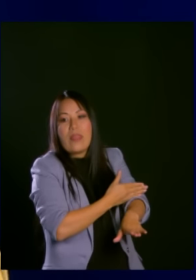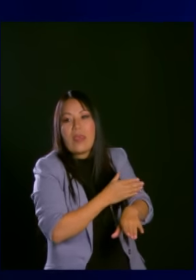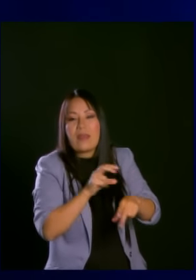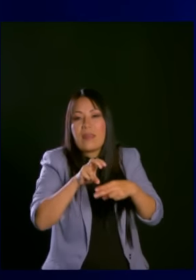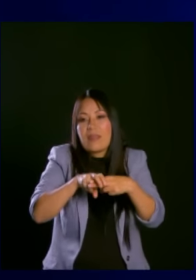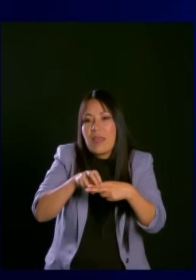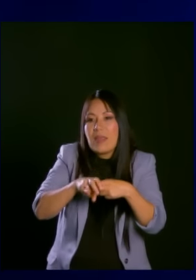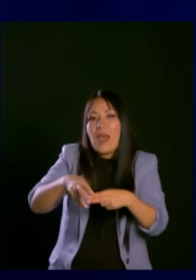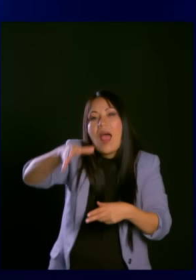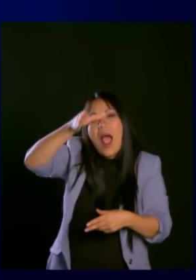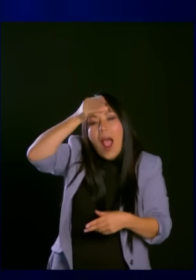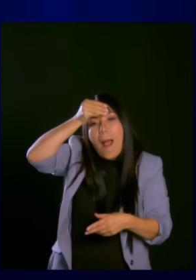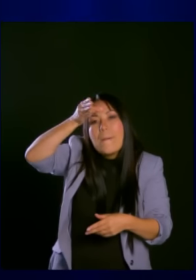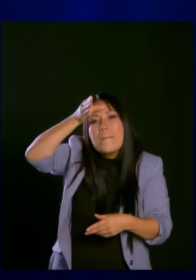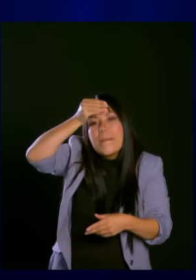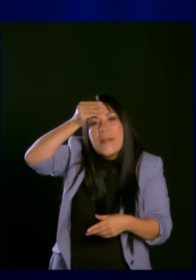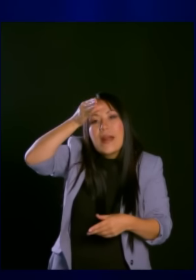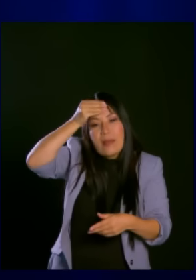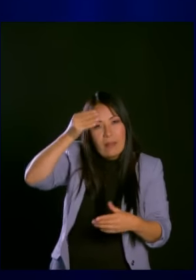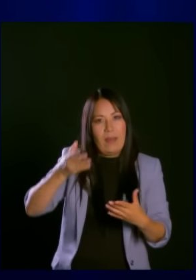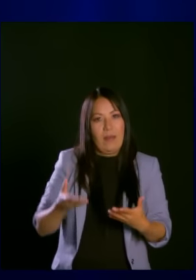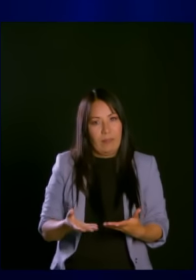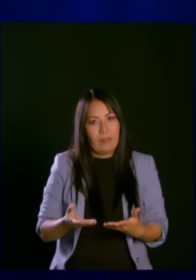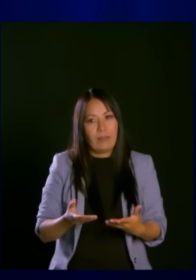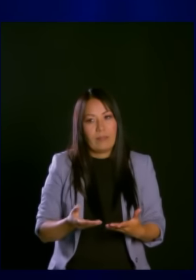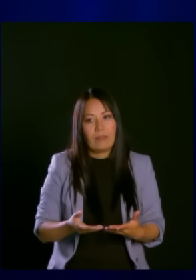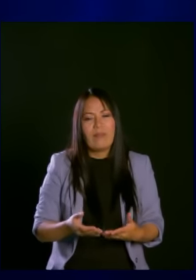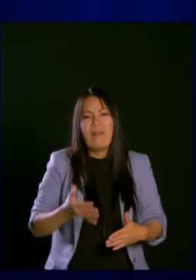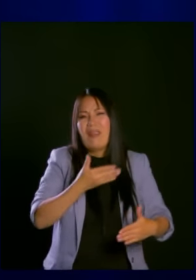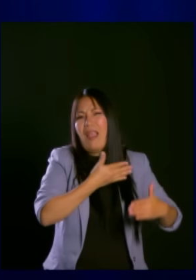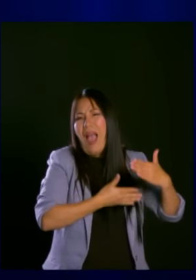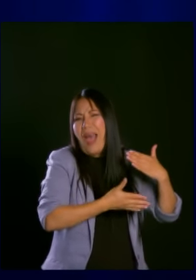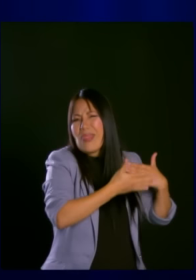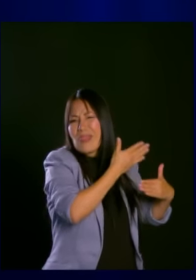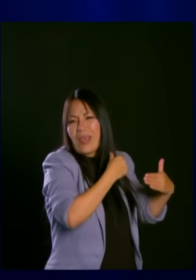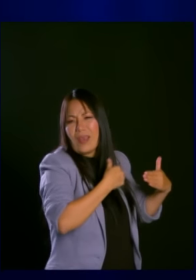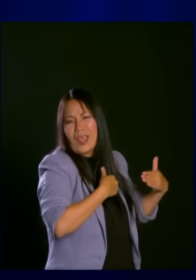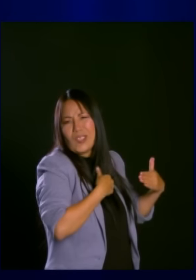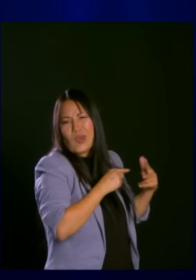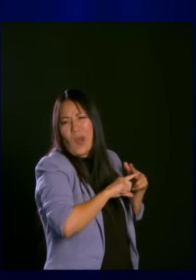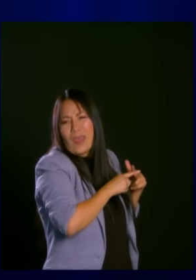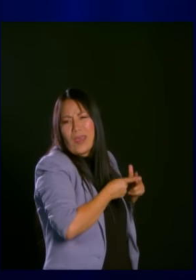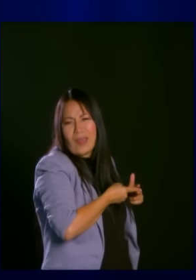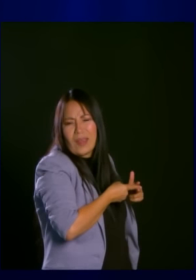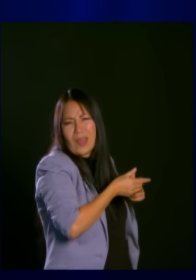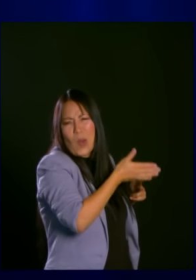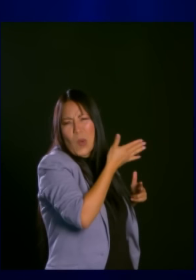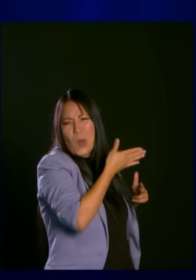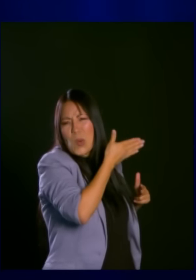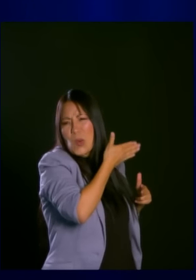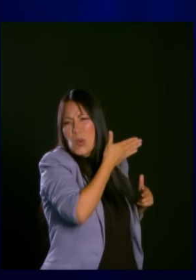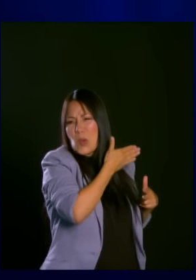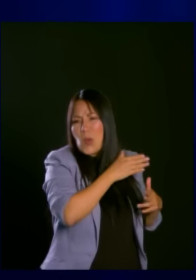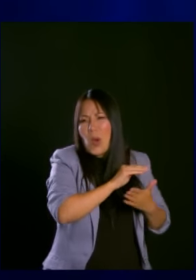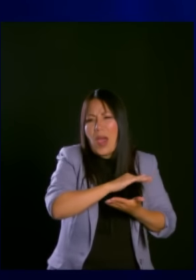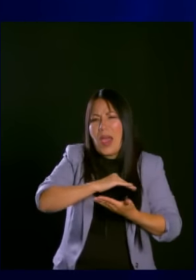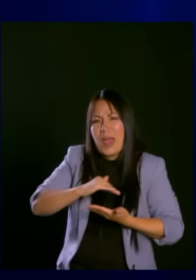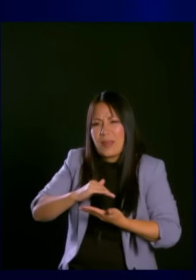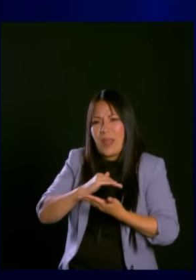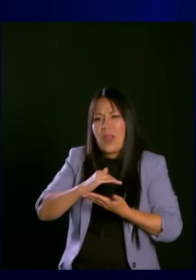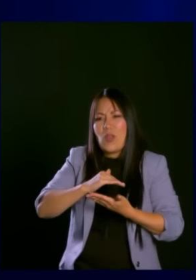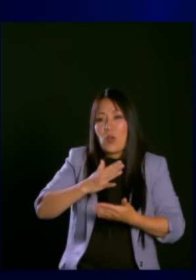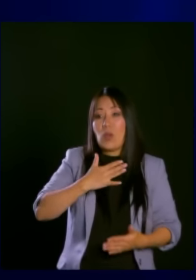Antes de iniciar Casa de Dios, yo pasé picando piedra, como decimos, muchos años. Llegaba la